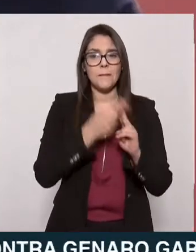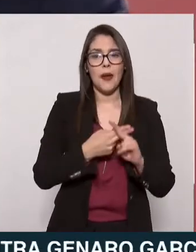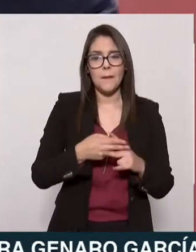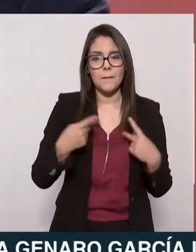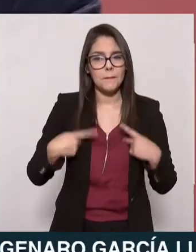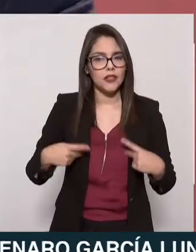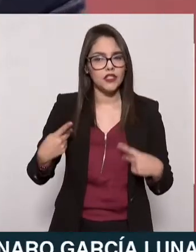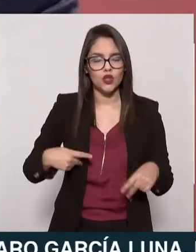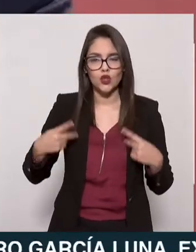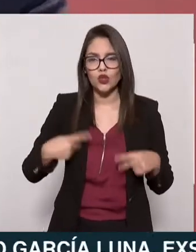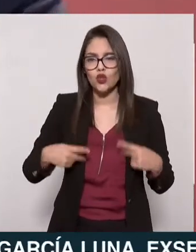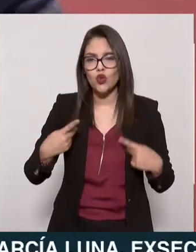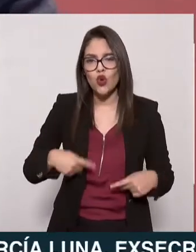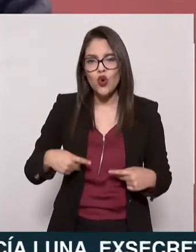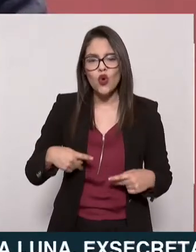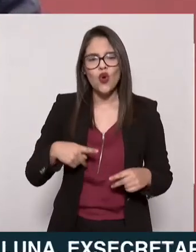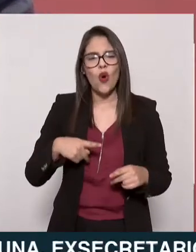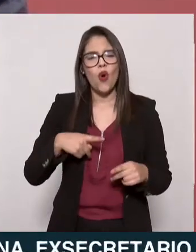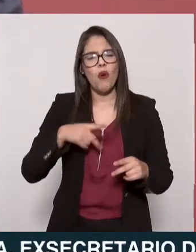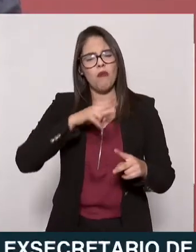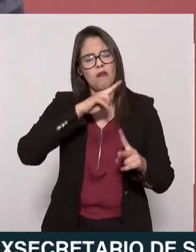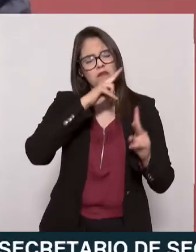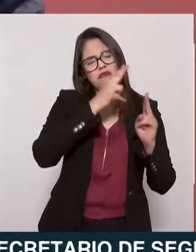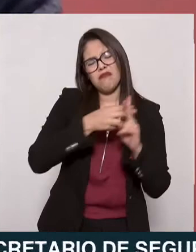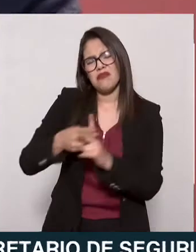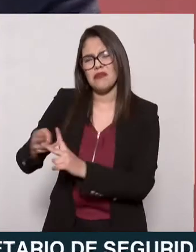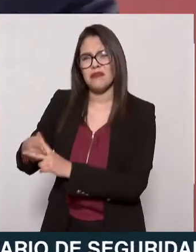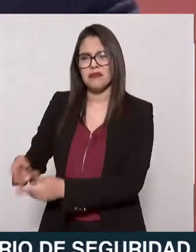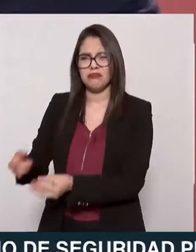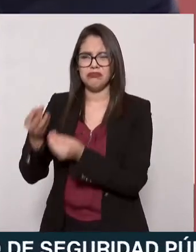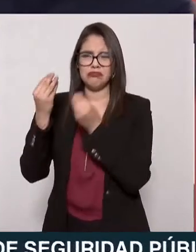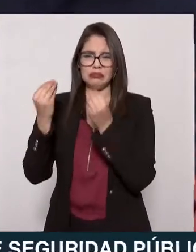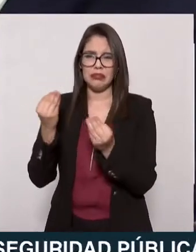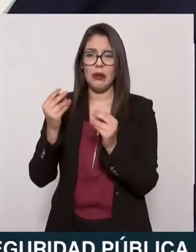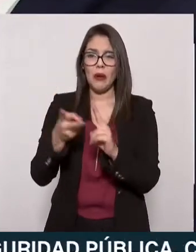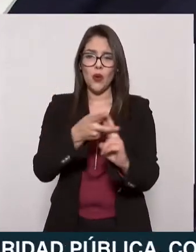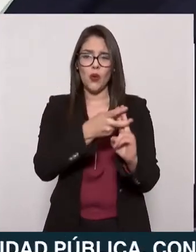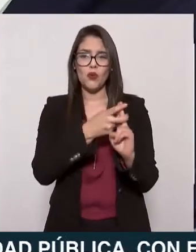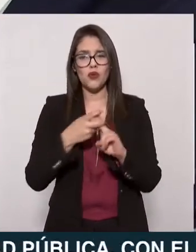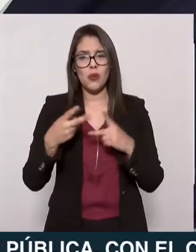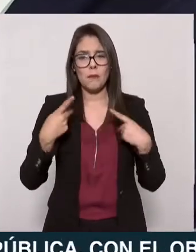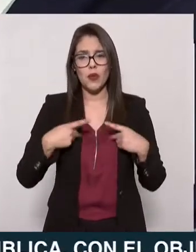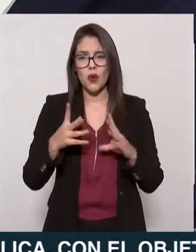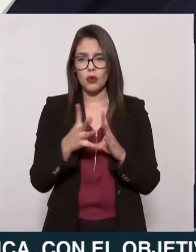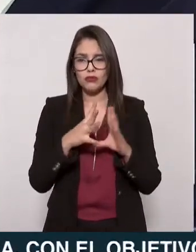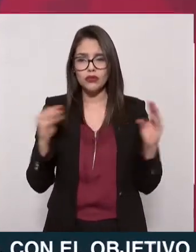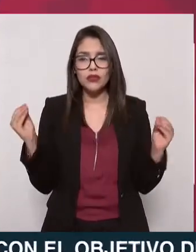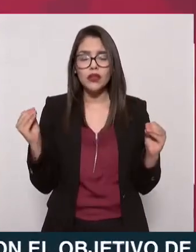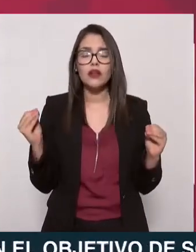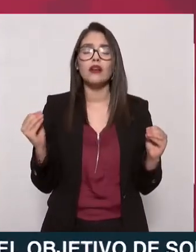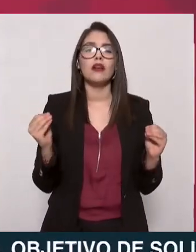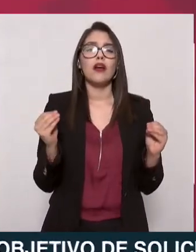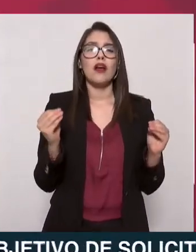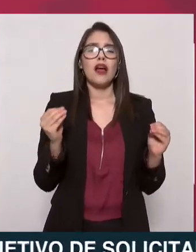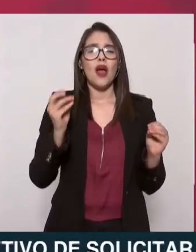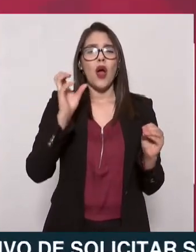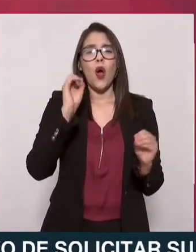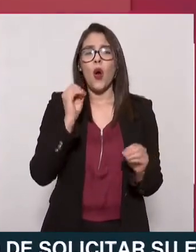aniquilamiento, las masacres, las desapariciones, la